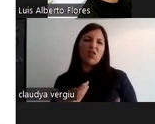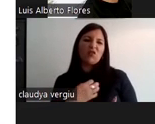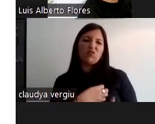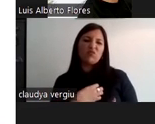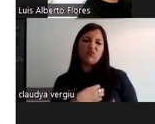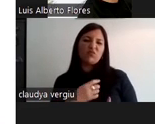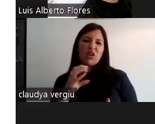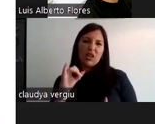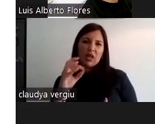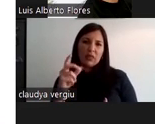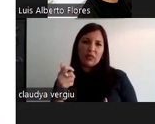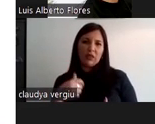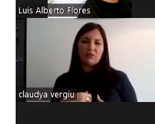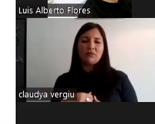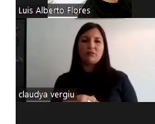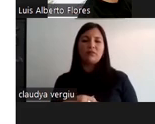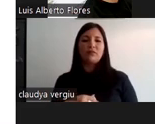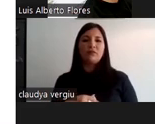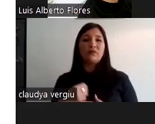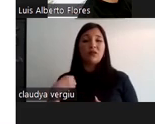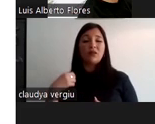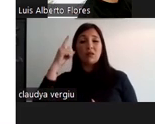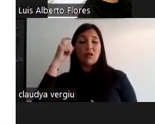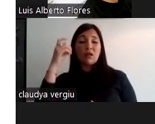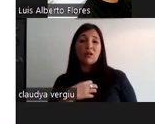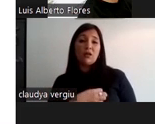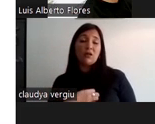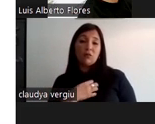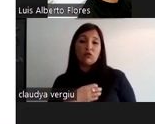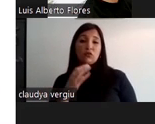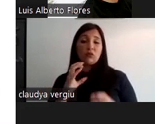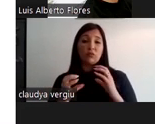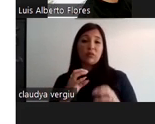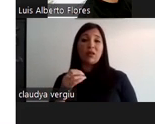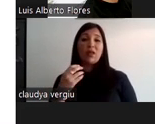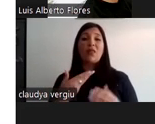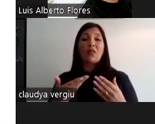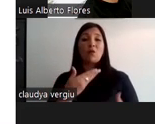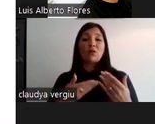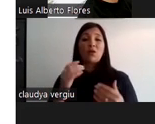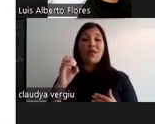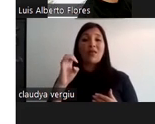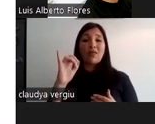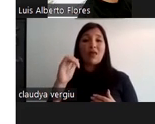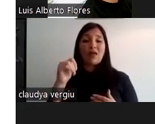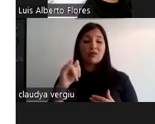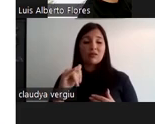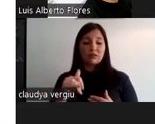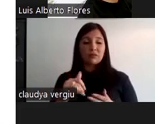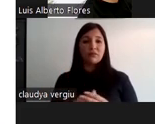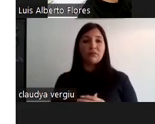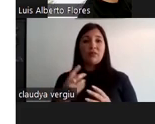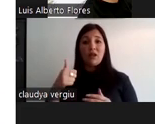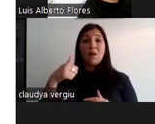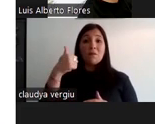consumidor no cursos de inteligencia emocional además como los discursos de los guías que deben ser cada vez mejores y vinculados con